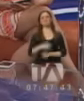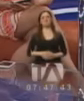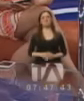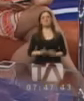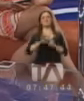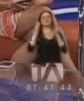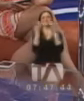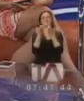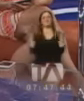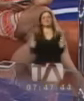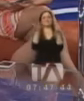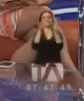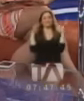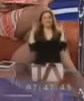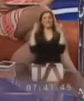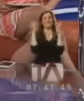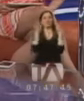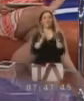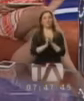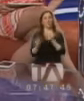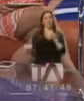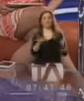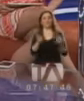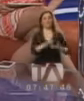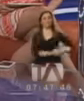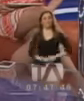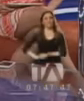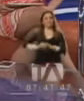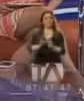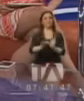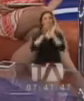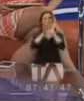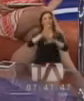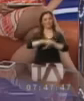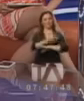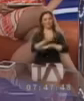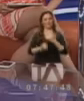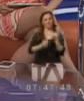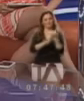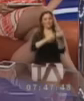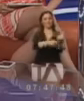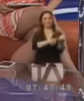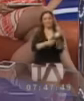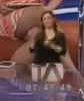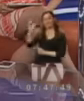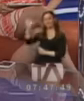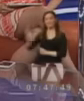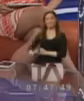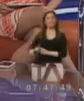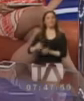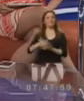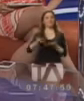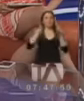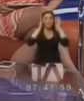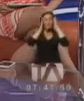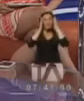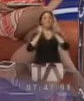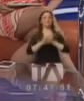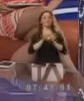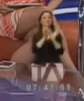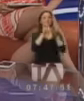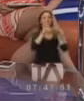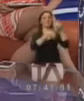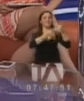es un partido de solidaridad, todos los ecuatorianos unidos por una causa. Seguir apoyando a nuestros hermanos de la costa. Ya la escuchamos a Joana, que nos dijo, fórmula para